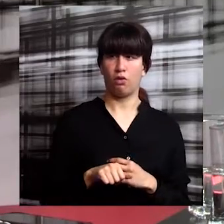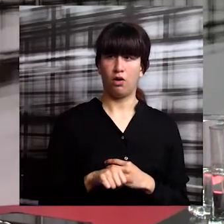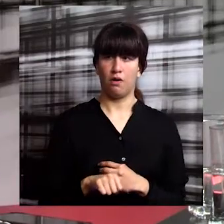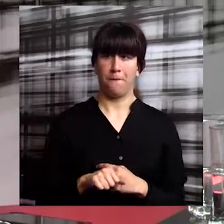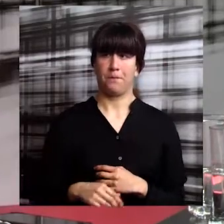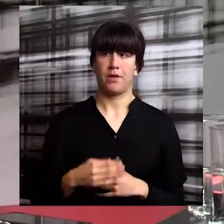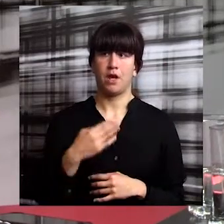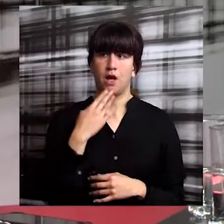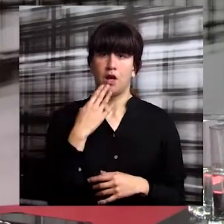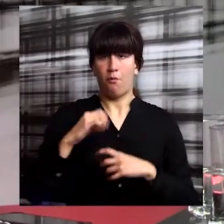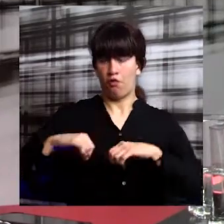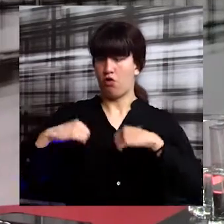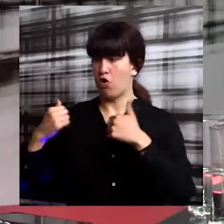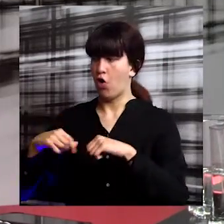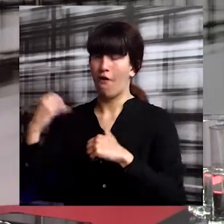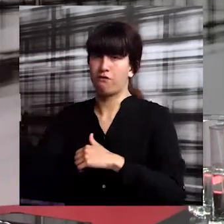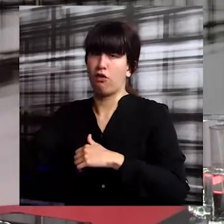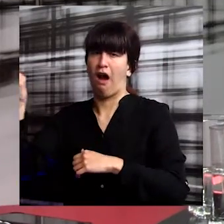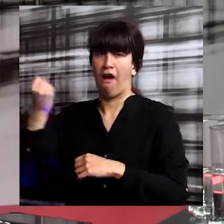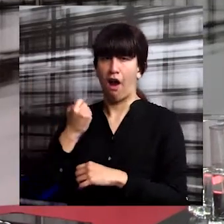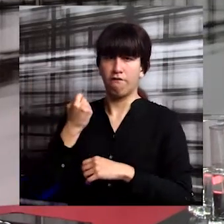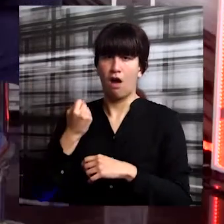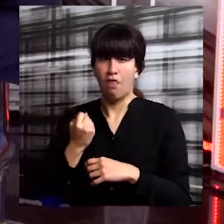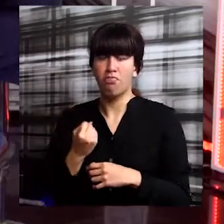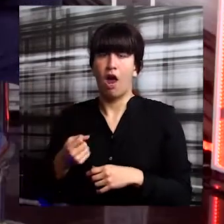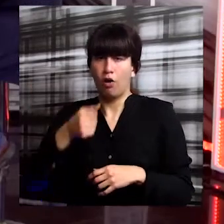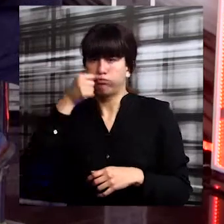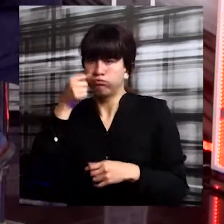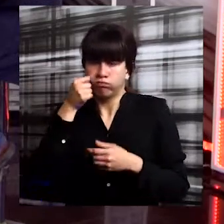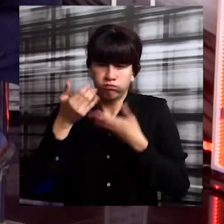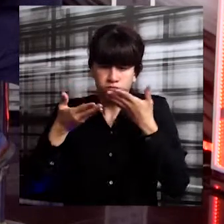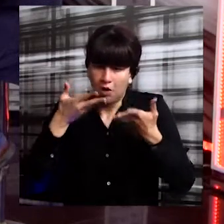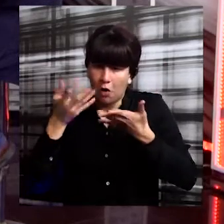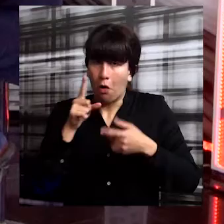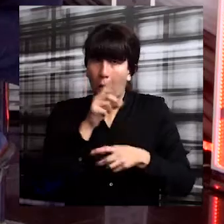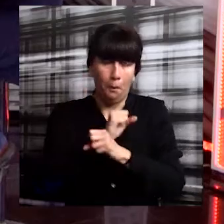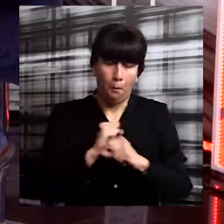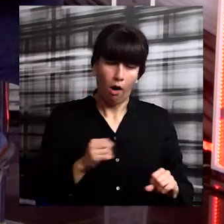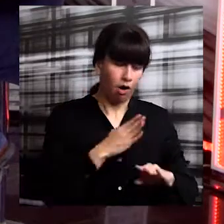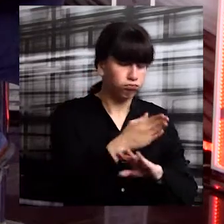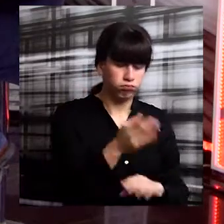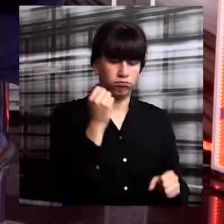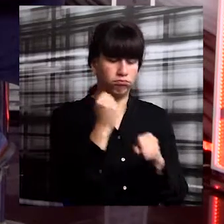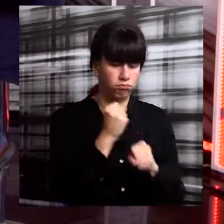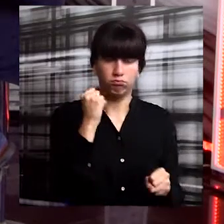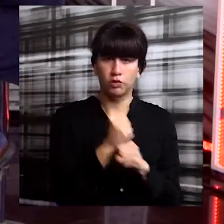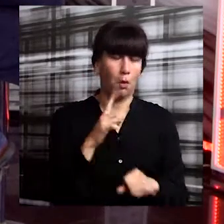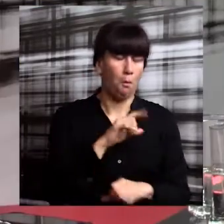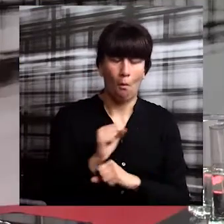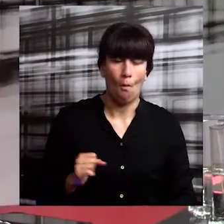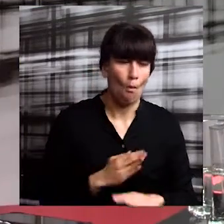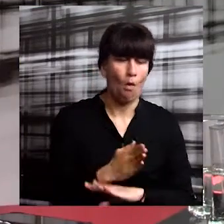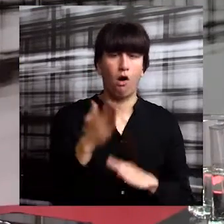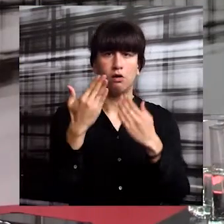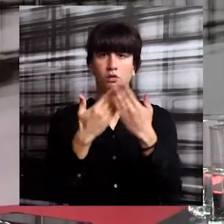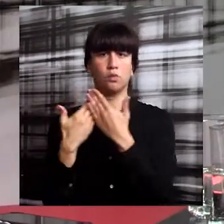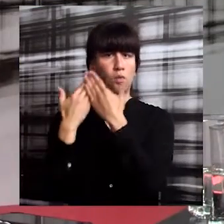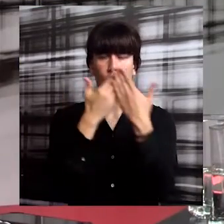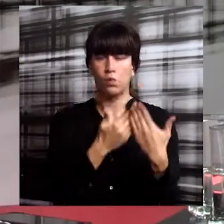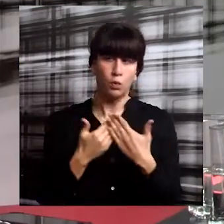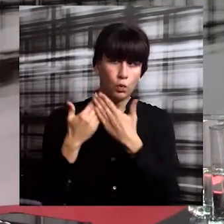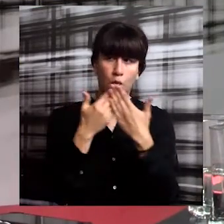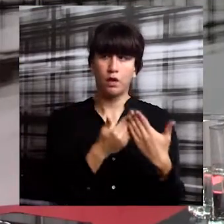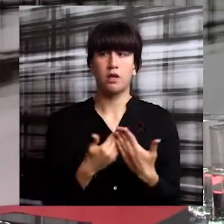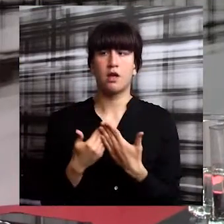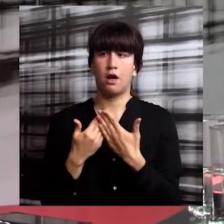muchos jóvenes, cuando caen en el consumo de droga, no pueden seguir trabajando o no desempeñan ni estudiando y incurren